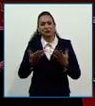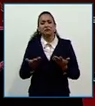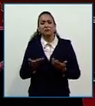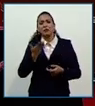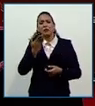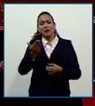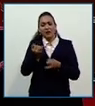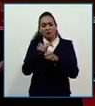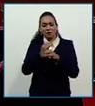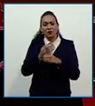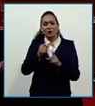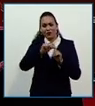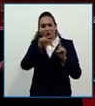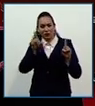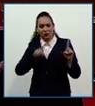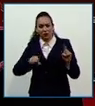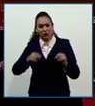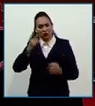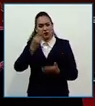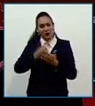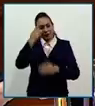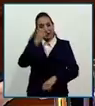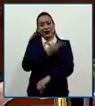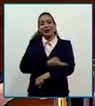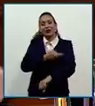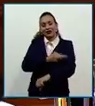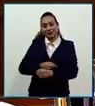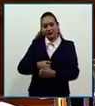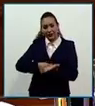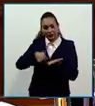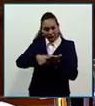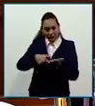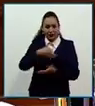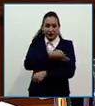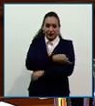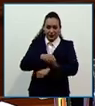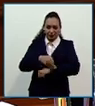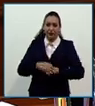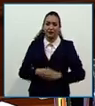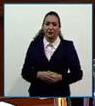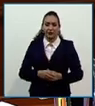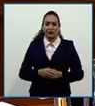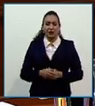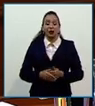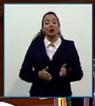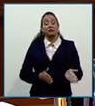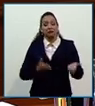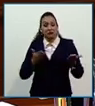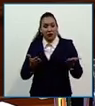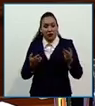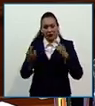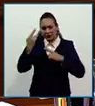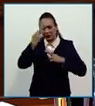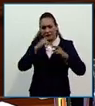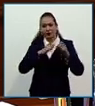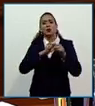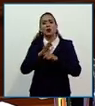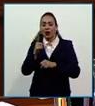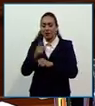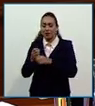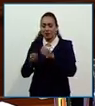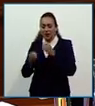legislación nacional única en materia procesal civil y familiar. Estos casos resueltos por la primera sala. El criterio contendiente